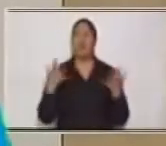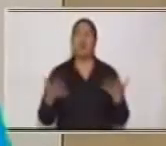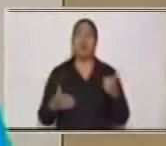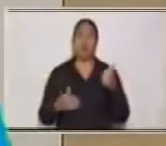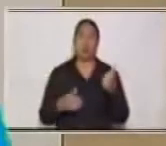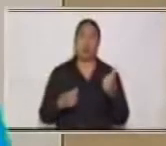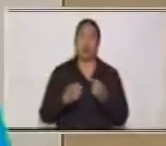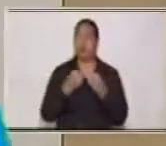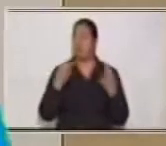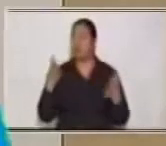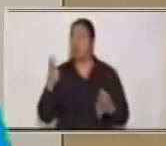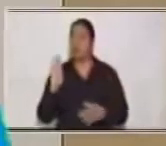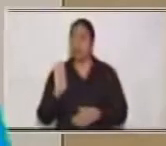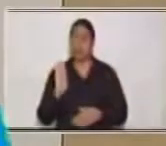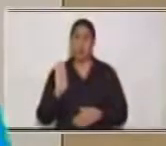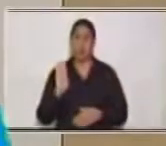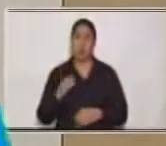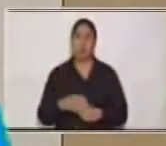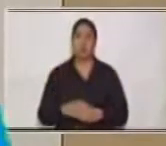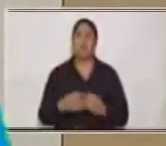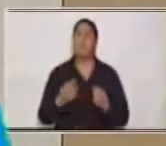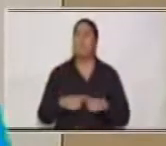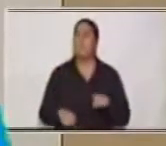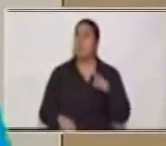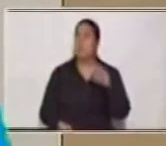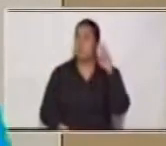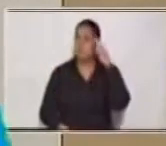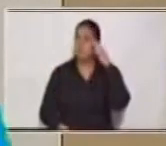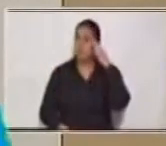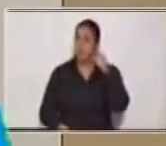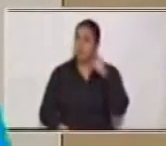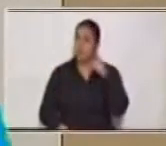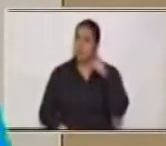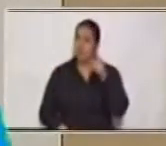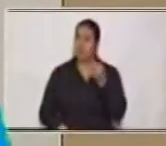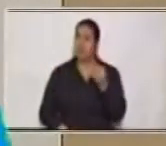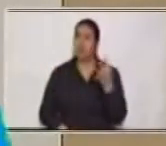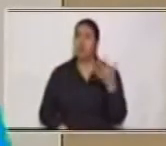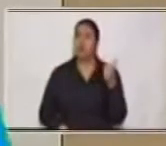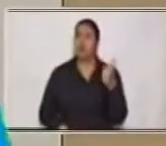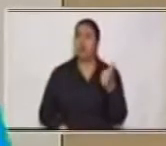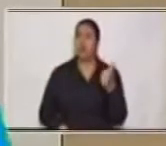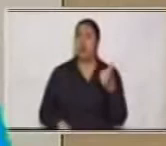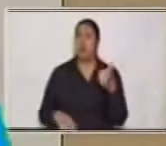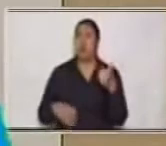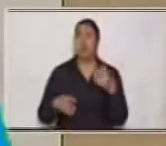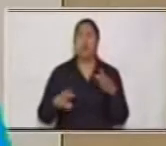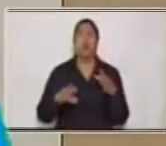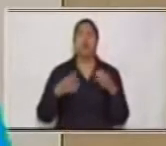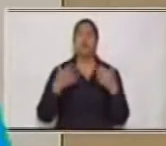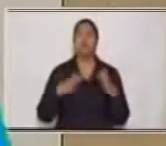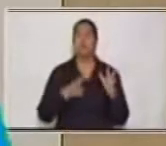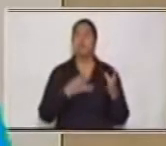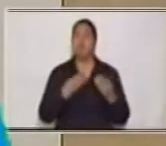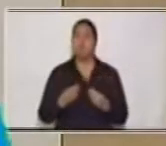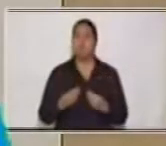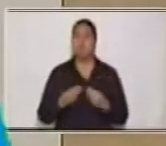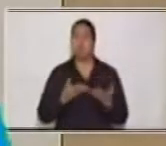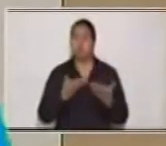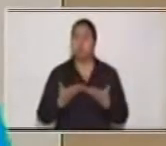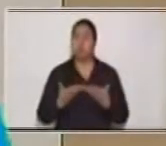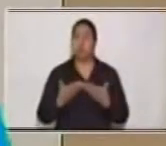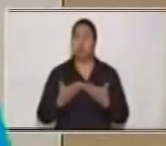B. Pero recordemos, el valor A ya no nos lo dieron. El valor B no lo